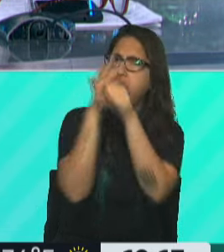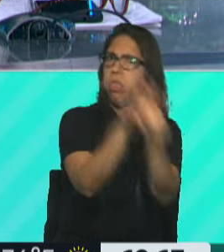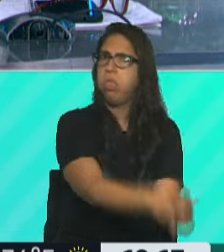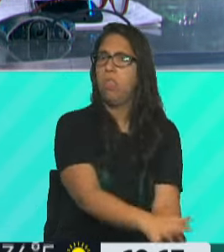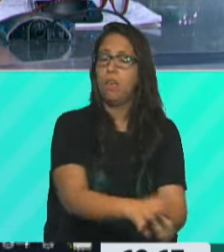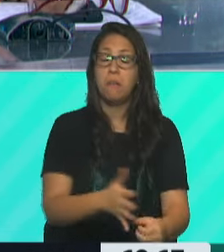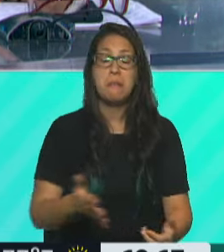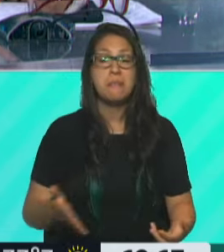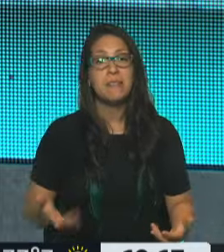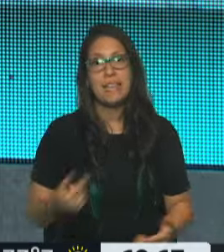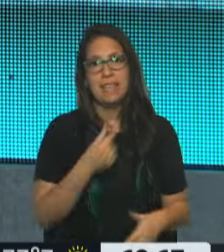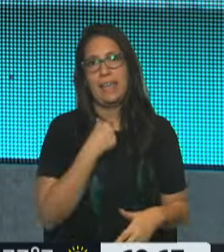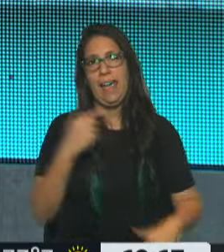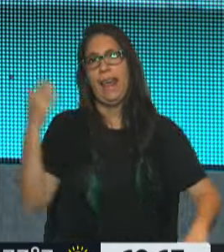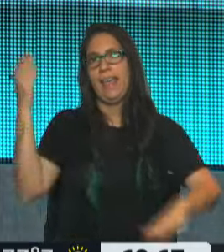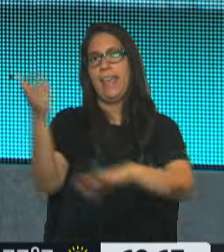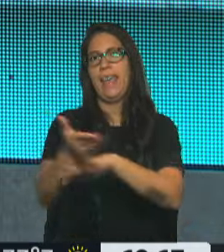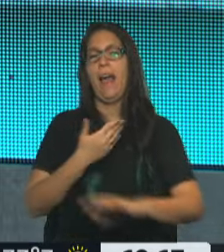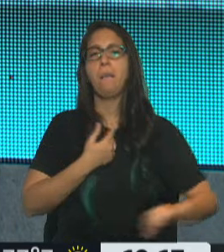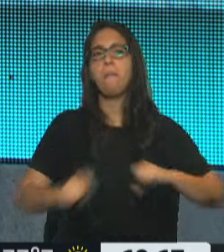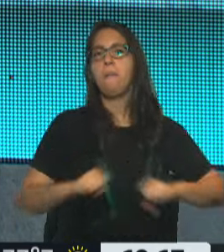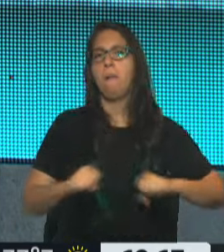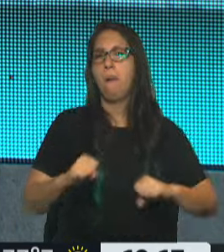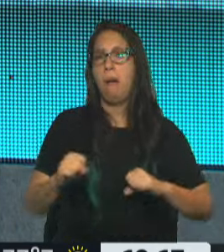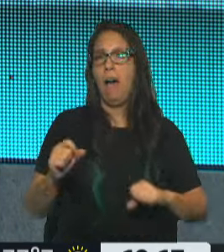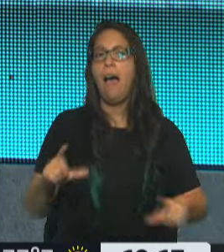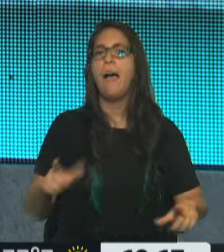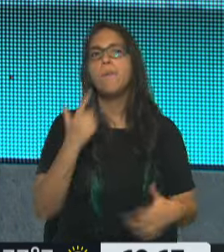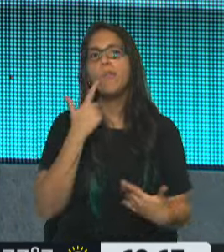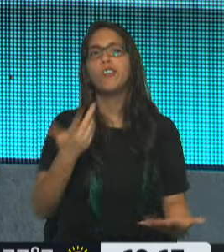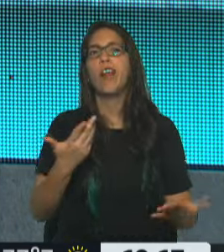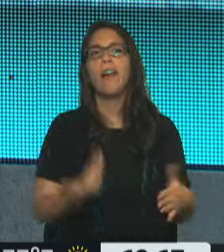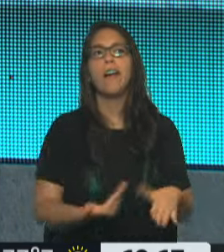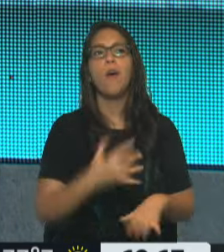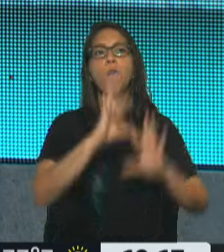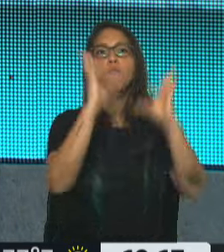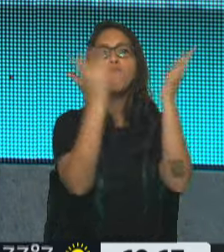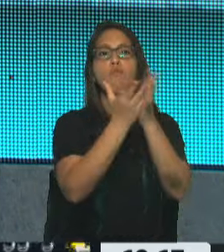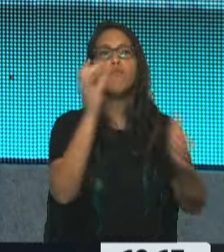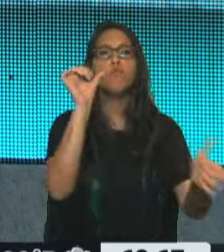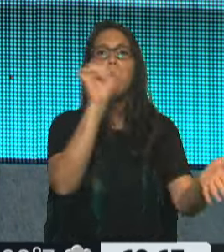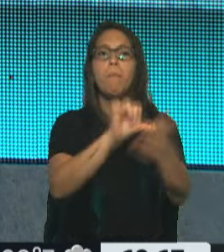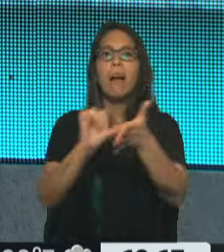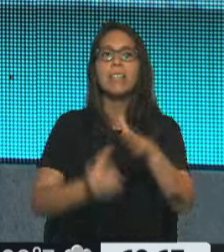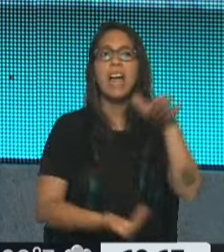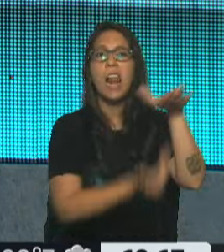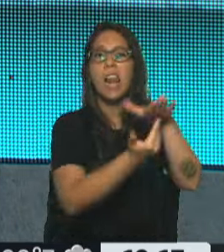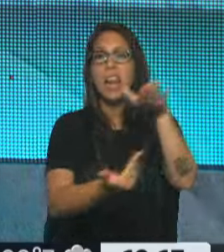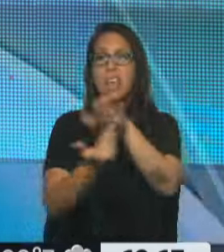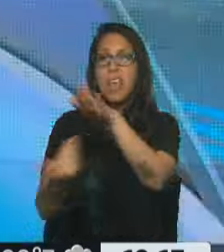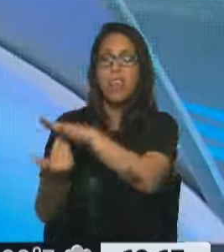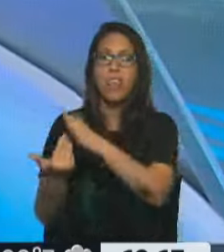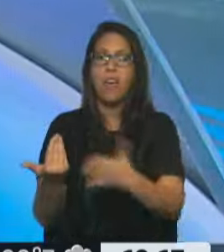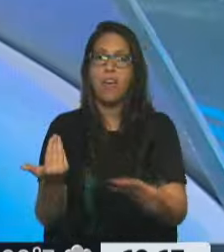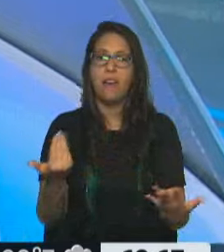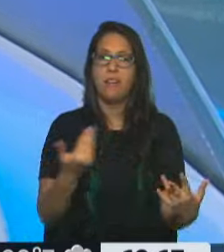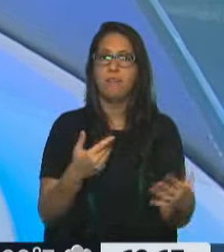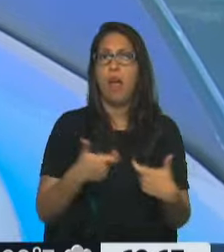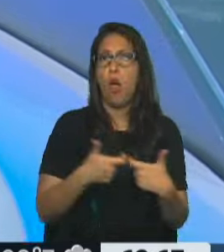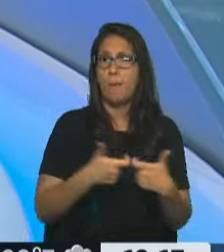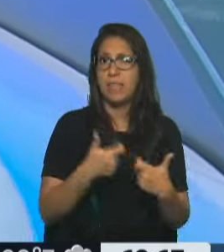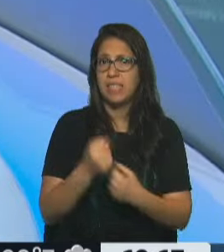generar cierto líderazgo porque va ha debe haber líderes mundiales que opinan como él líderes mundiales líderes sí líderes empresarios